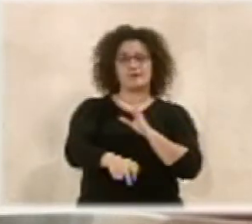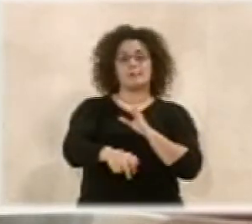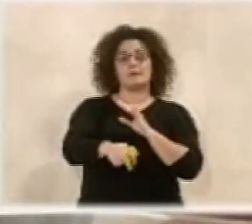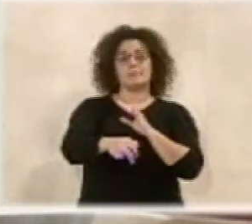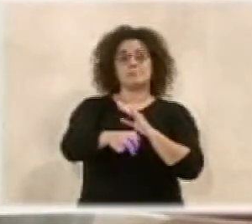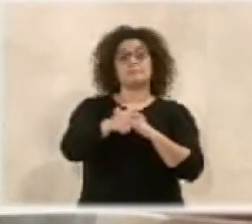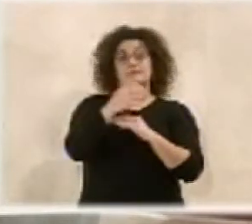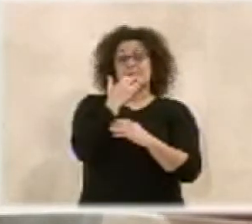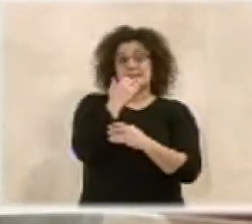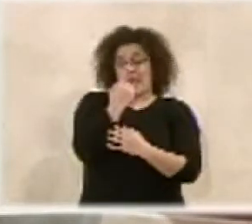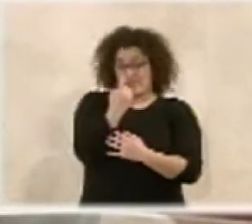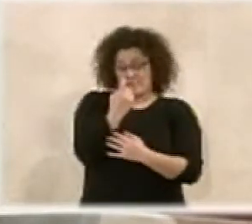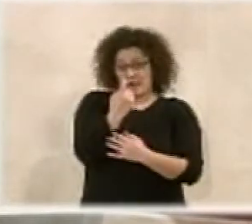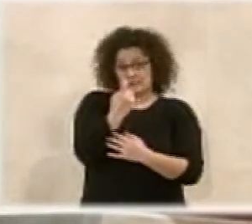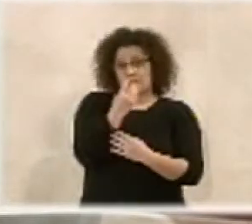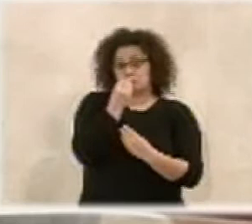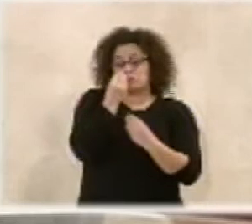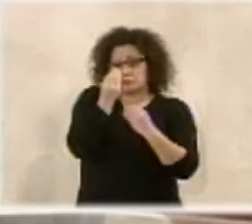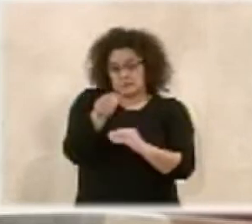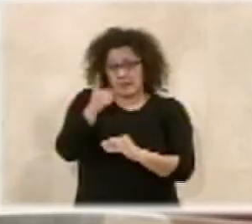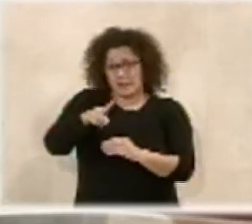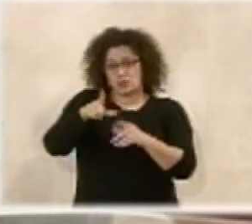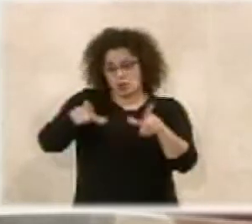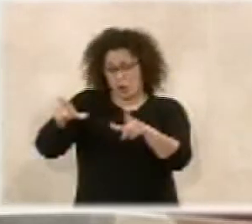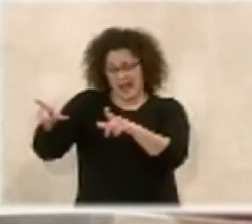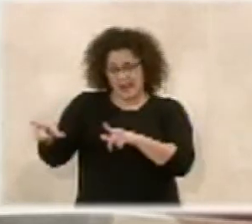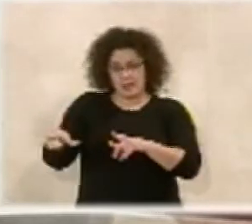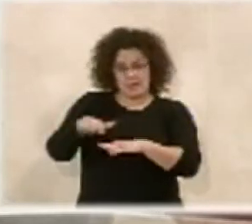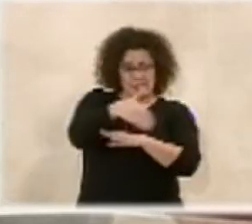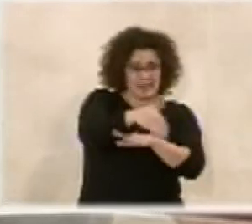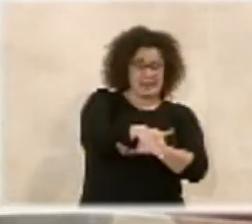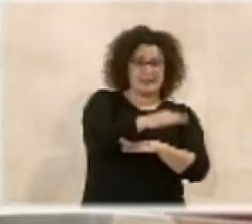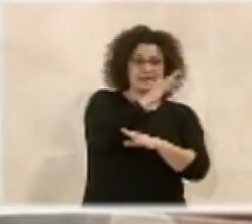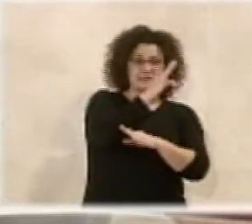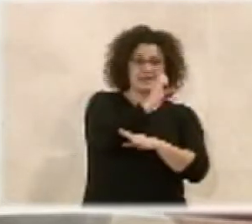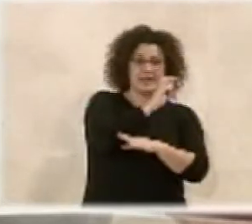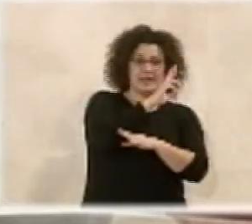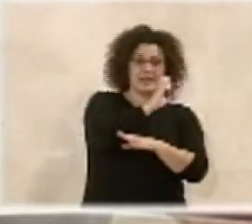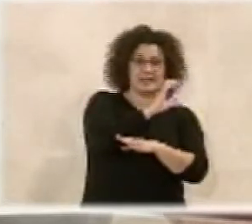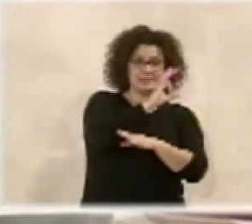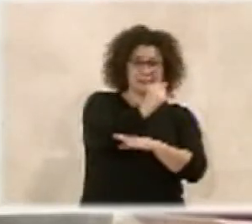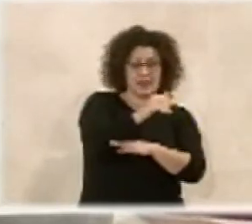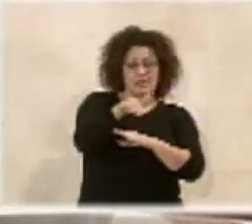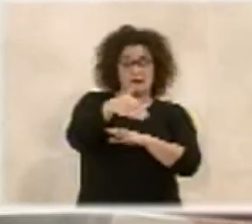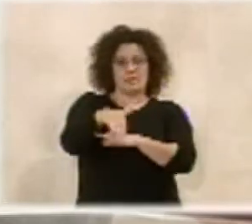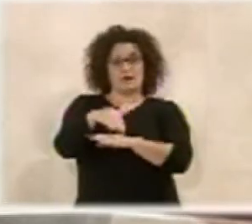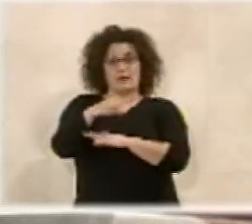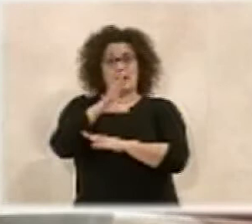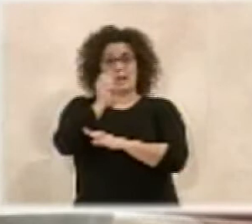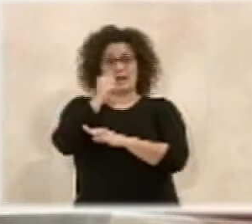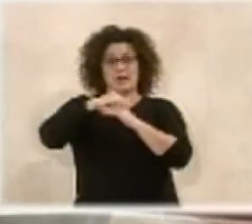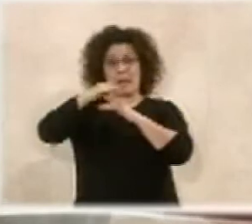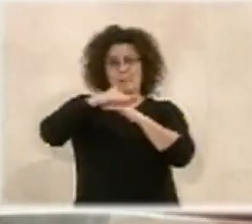es necesario, de forma subsidiaria de los solares, comprendida entre las calles Teresa de Ávila, Clara Campoamor, calle San Rafael, calle